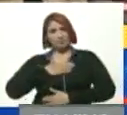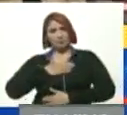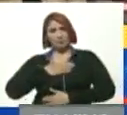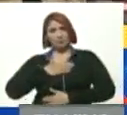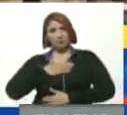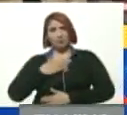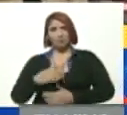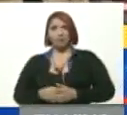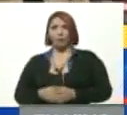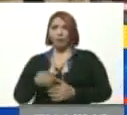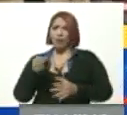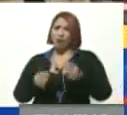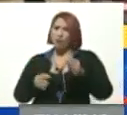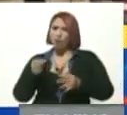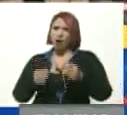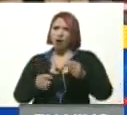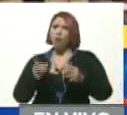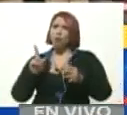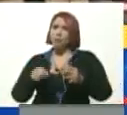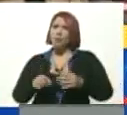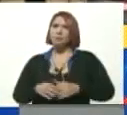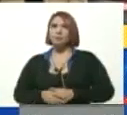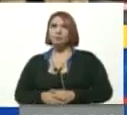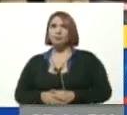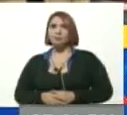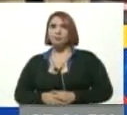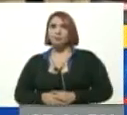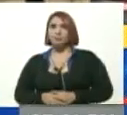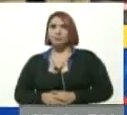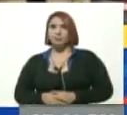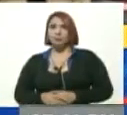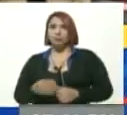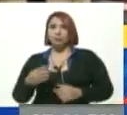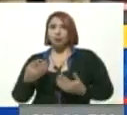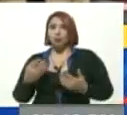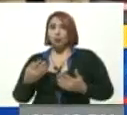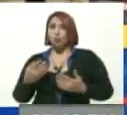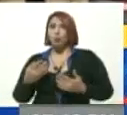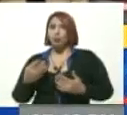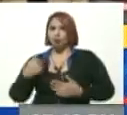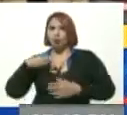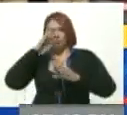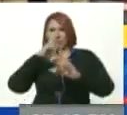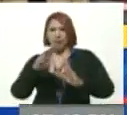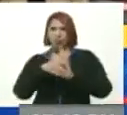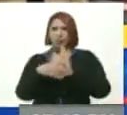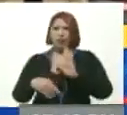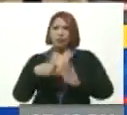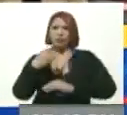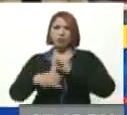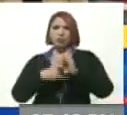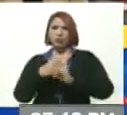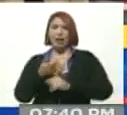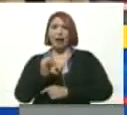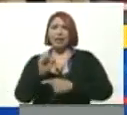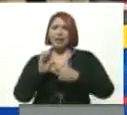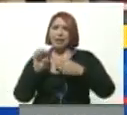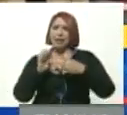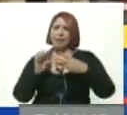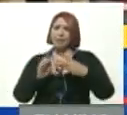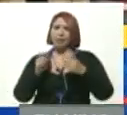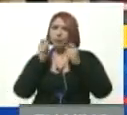como abogado y también seguidora de lo que es del derecho internacional, pues hay un elemento que llama